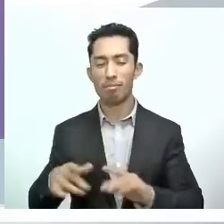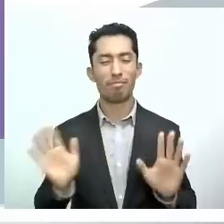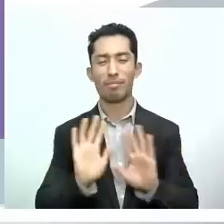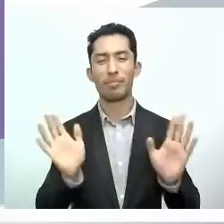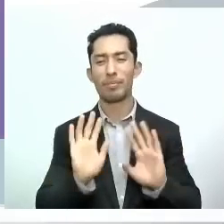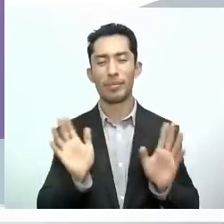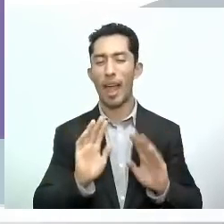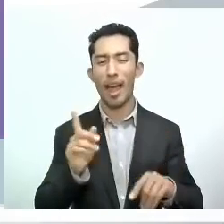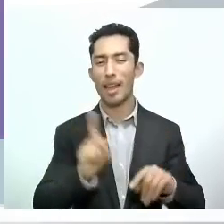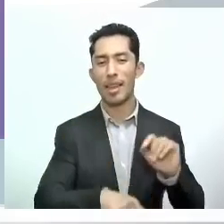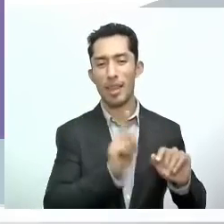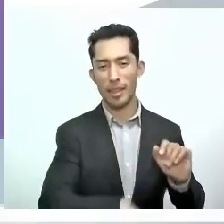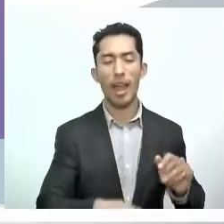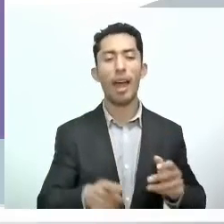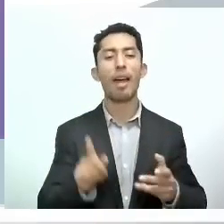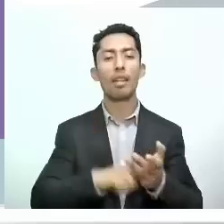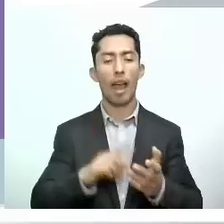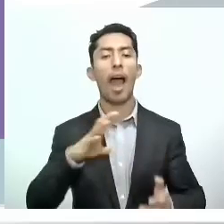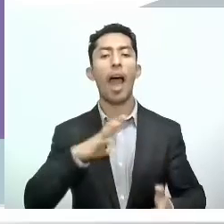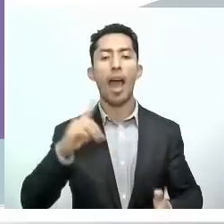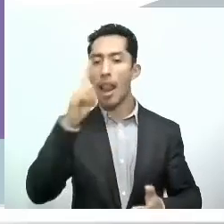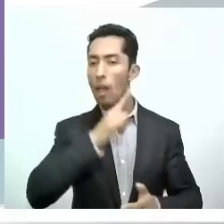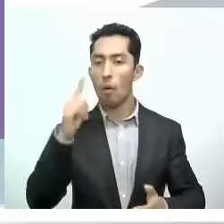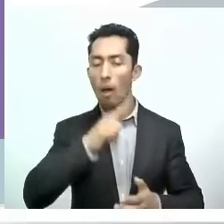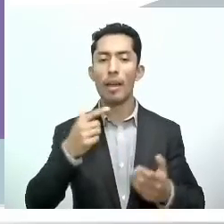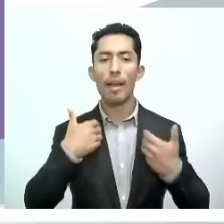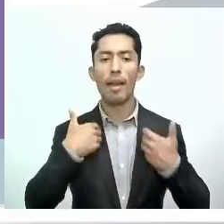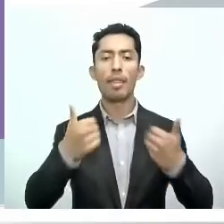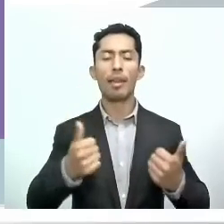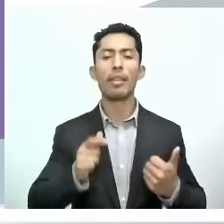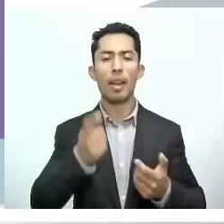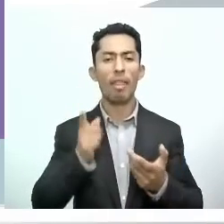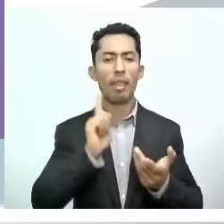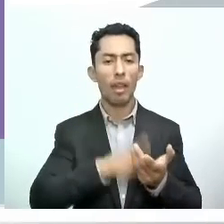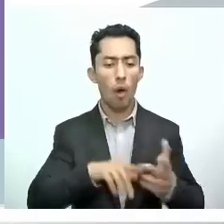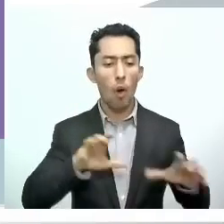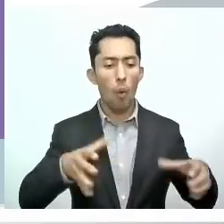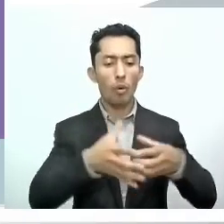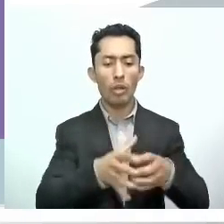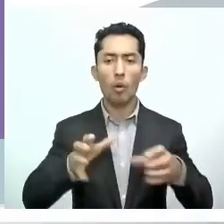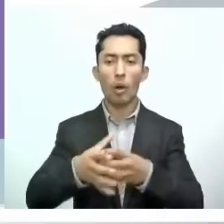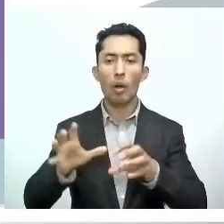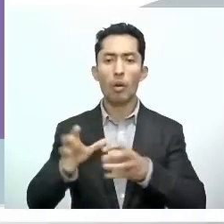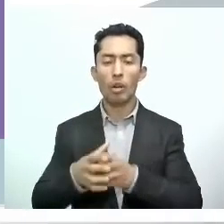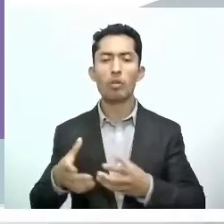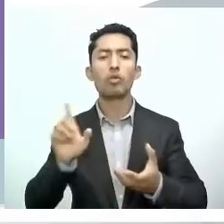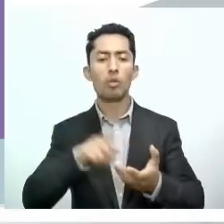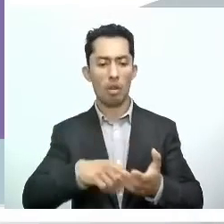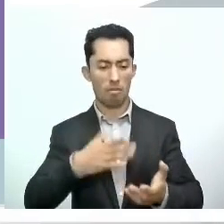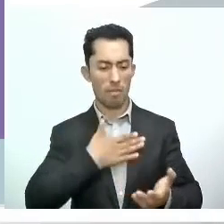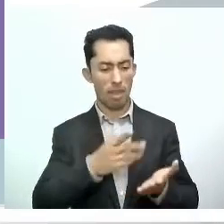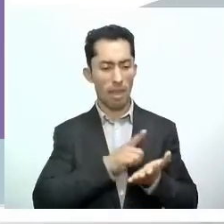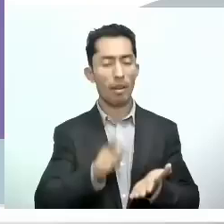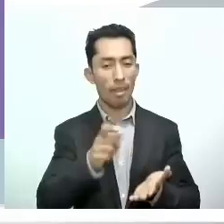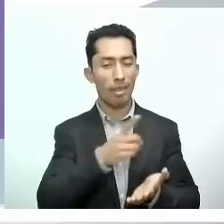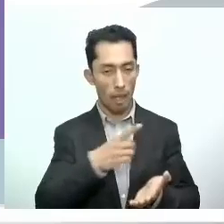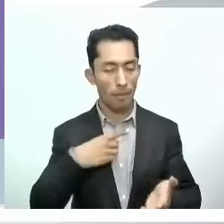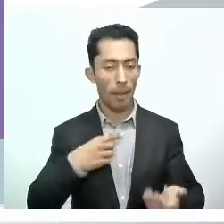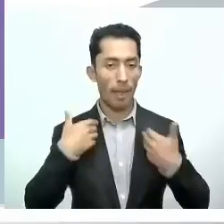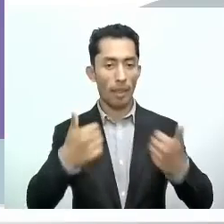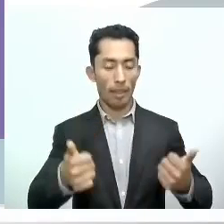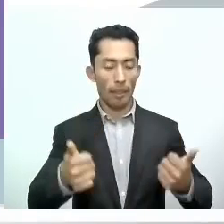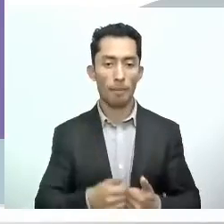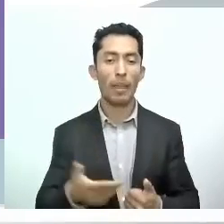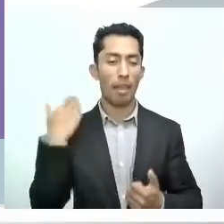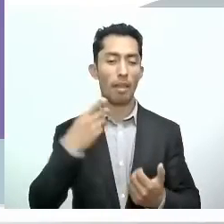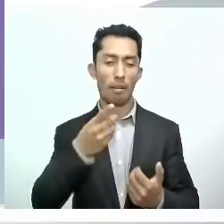este lenguaje, el entendimiento de las comunidades sobre sus derechos. Alguien me decía, no, pero